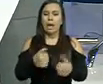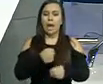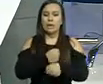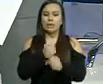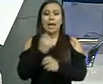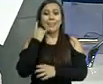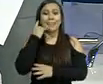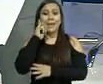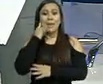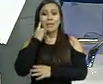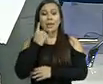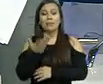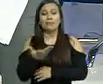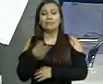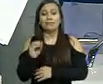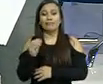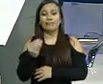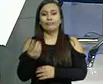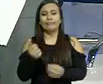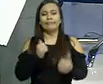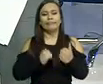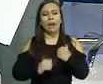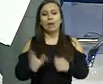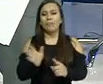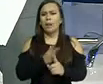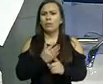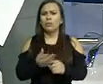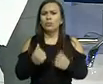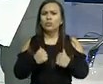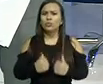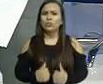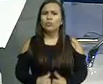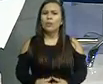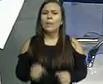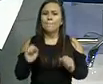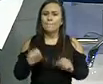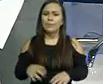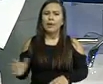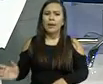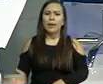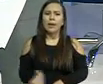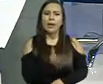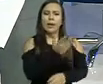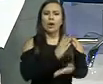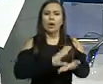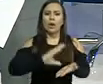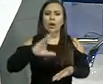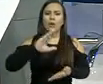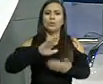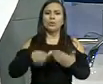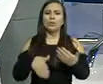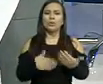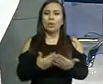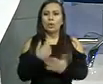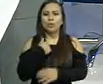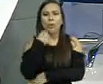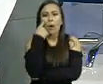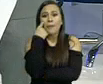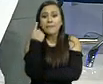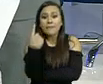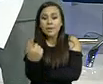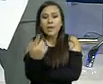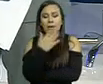me imagino que de estar toda la seta de estar también terriblemente afectada para poder llegar a su colegio a su lugar de las imágenes yo